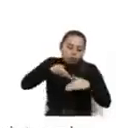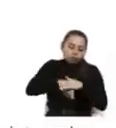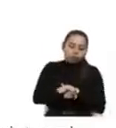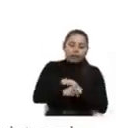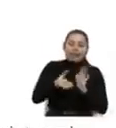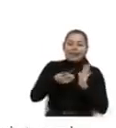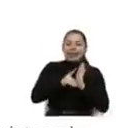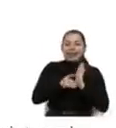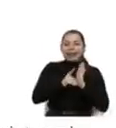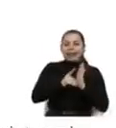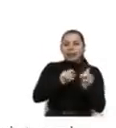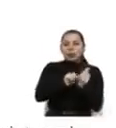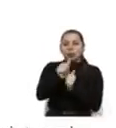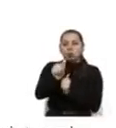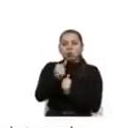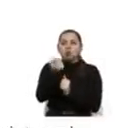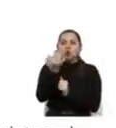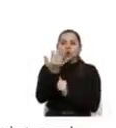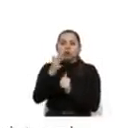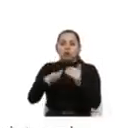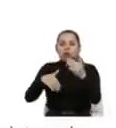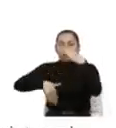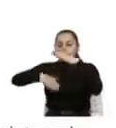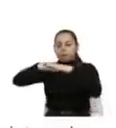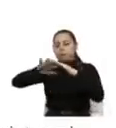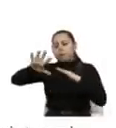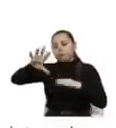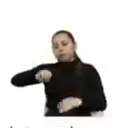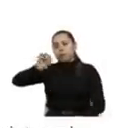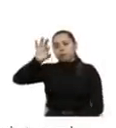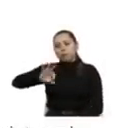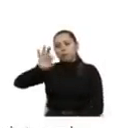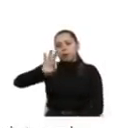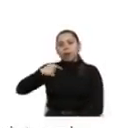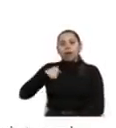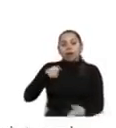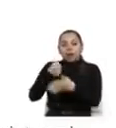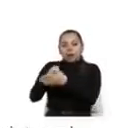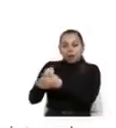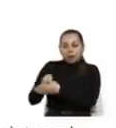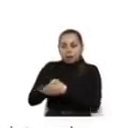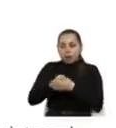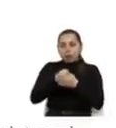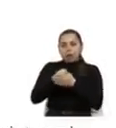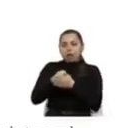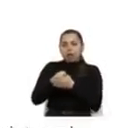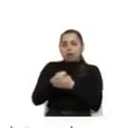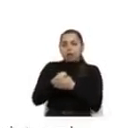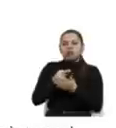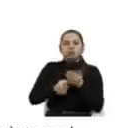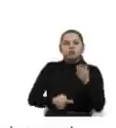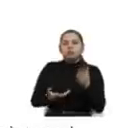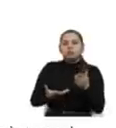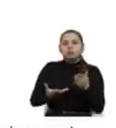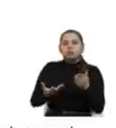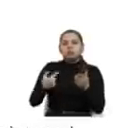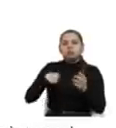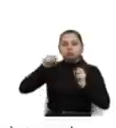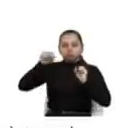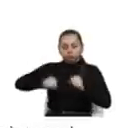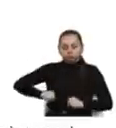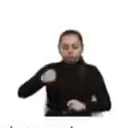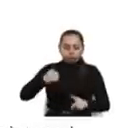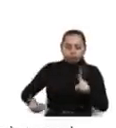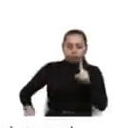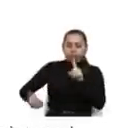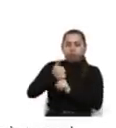decreto autoriza llegar hasta el 50%, y que estamos empeñados en que se llegue durante